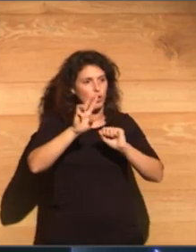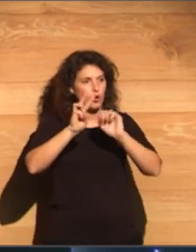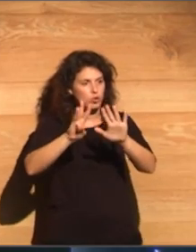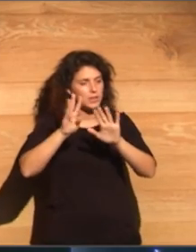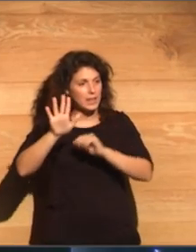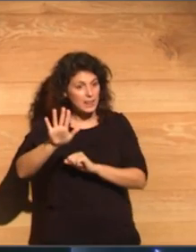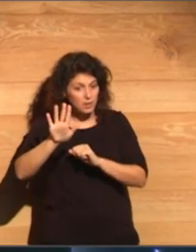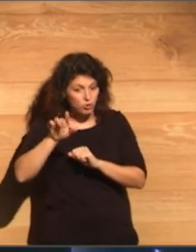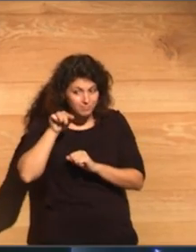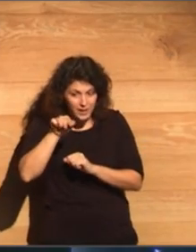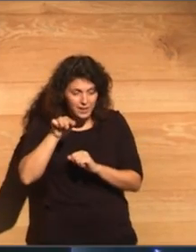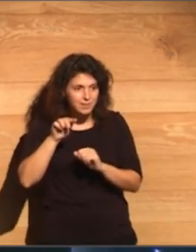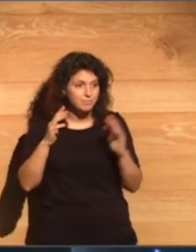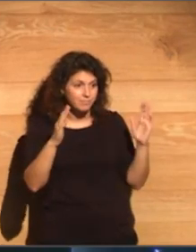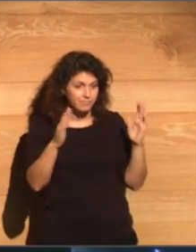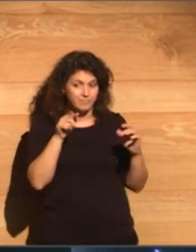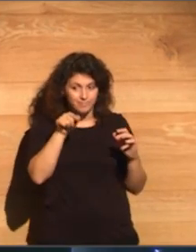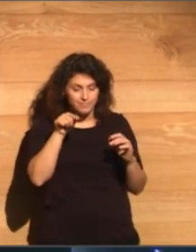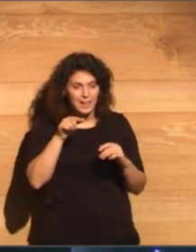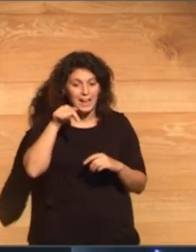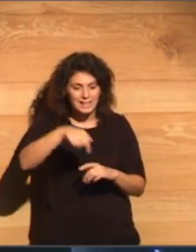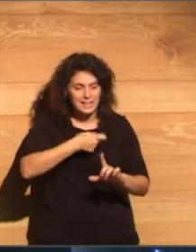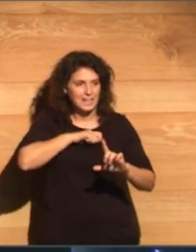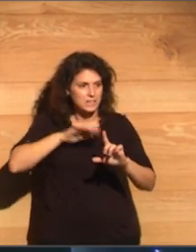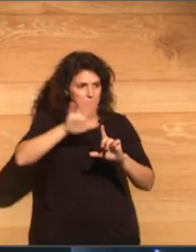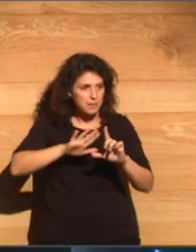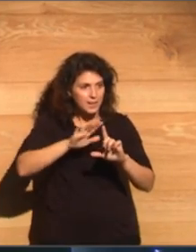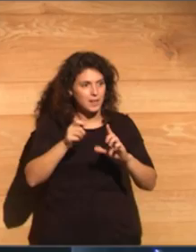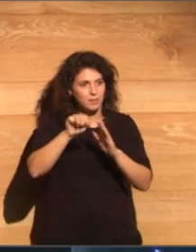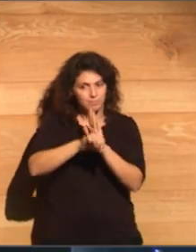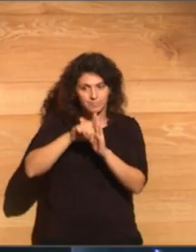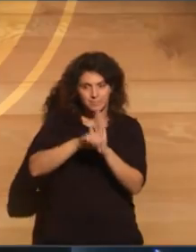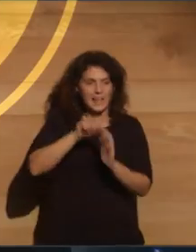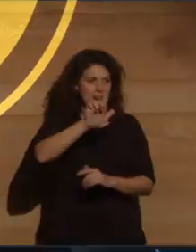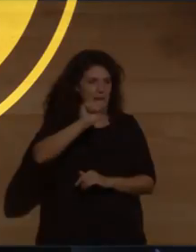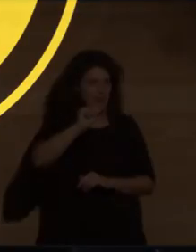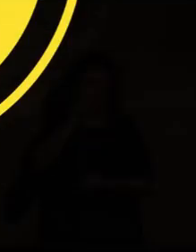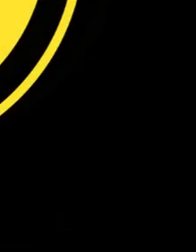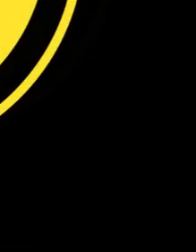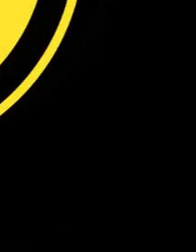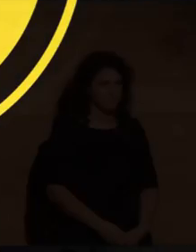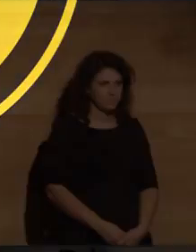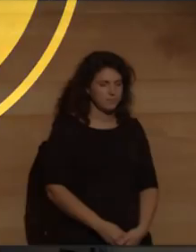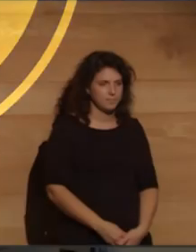1985 cuando consigue que por fin en España se ruede La vaquilla.